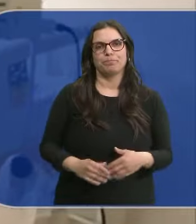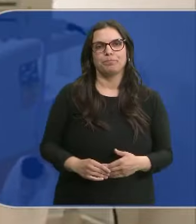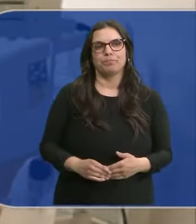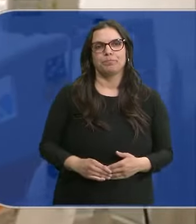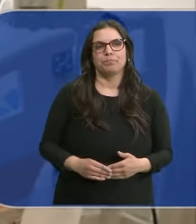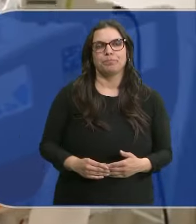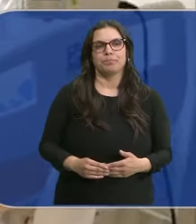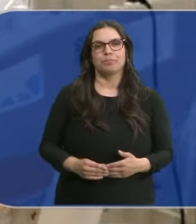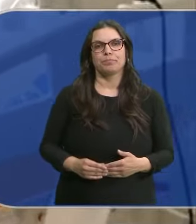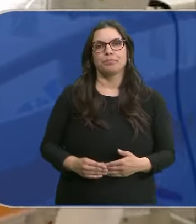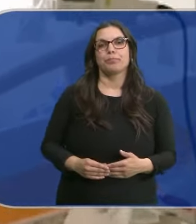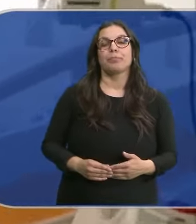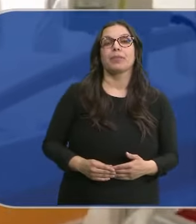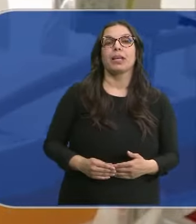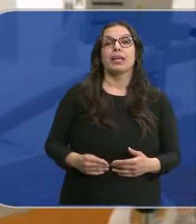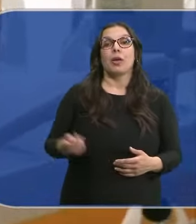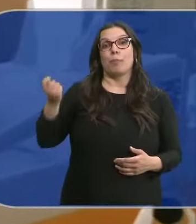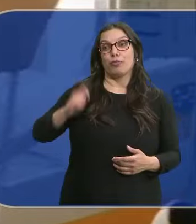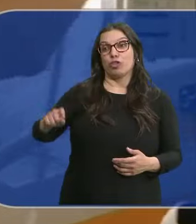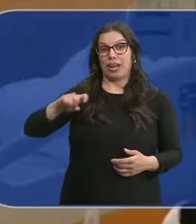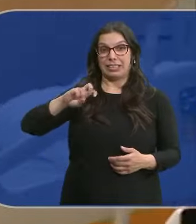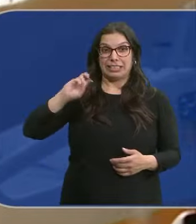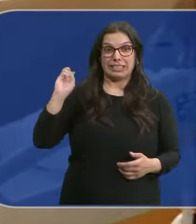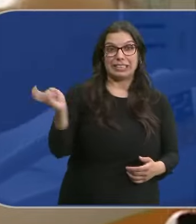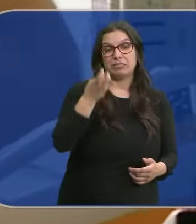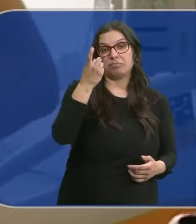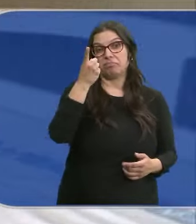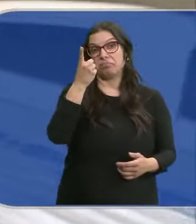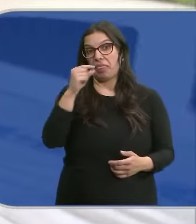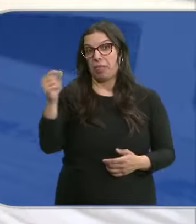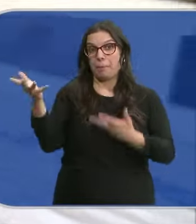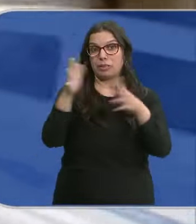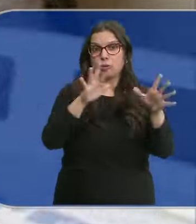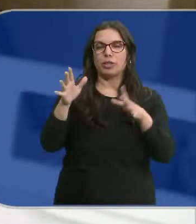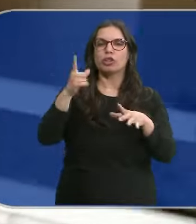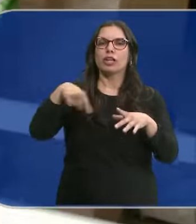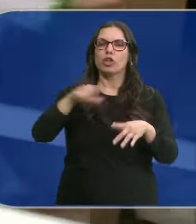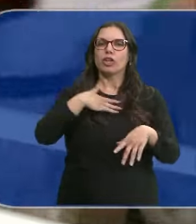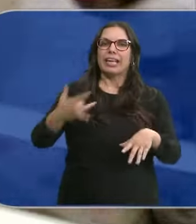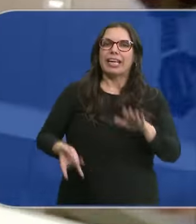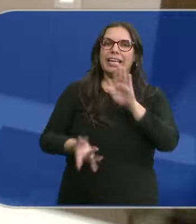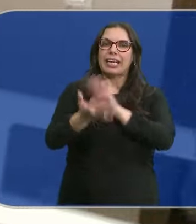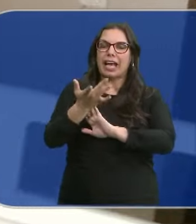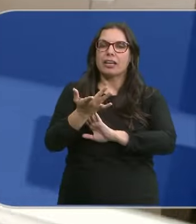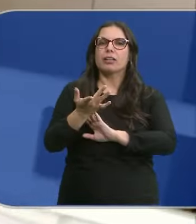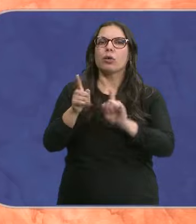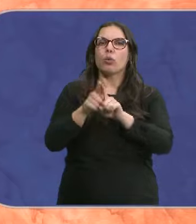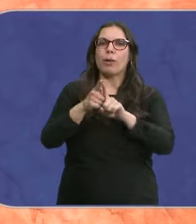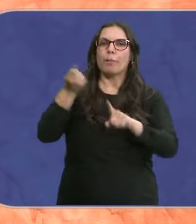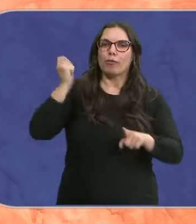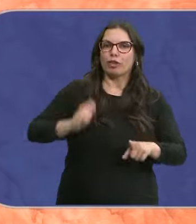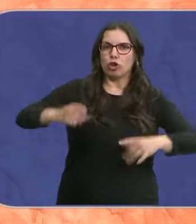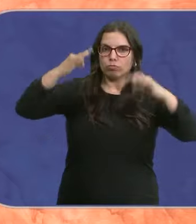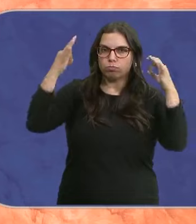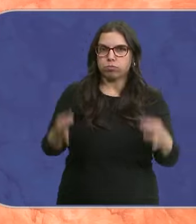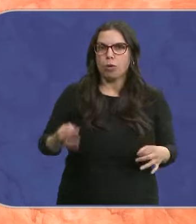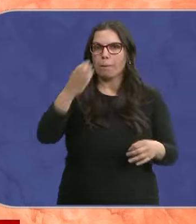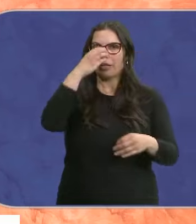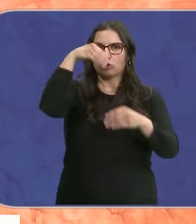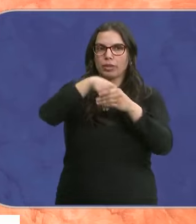Junto a un centenar de profesionales del clown, quiere promover la figura del payaso de hospital profesional en la práctica sanitaria. Hay una federación que se ha creado